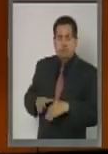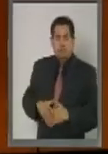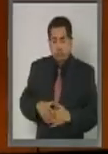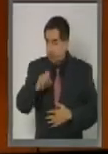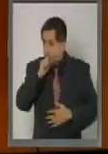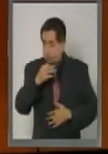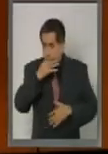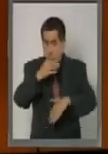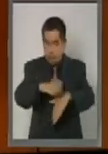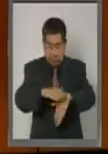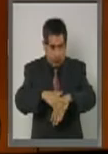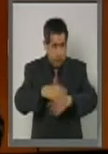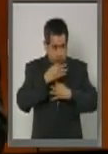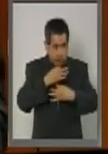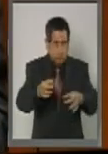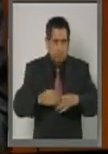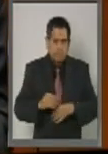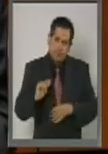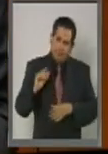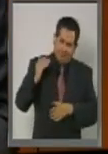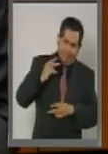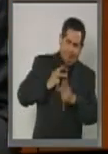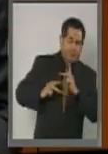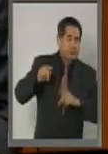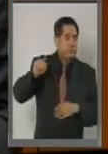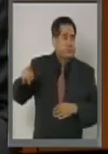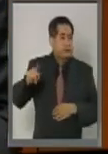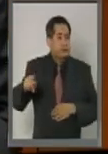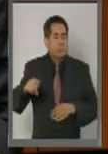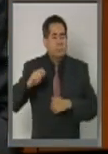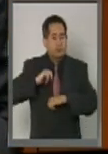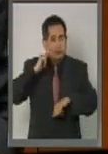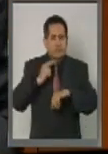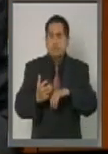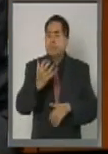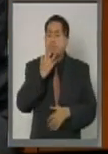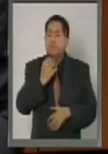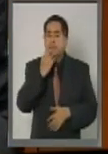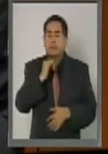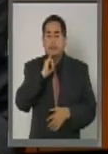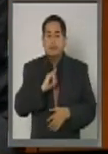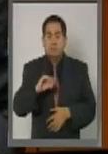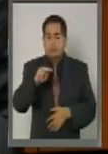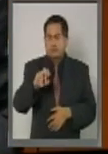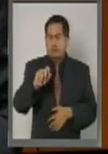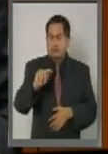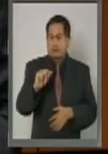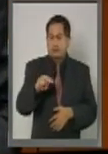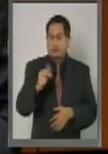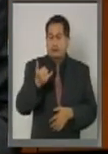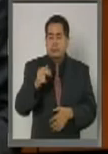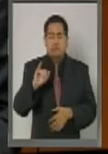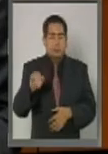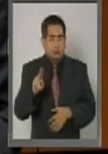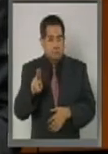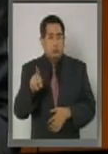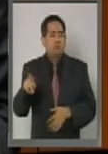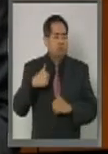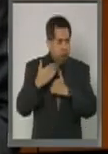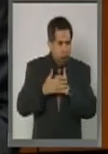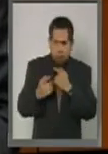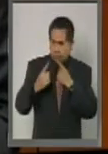en la reciente visita del primer ministro Netanyahu de Israel se acordó con ese país iniciar el diálogo